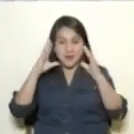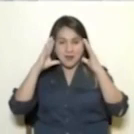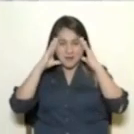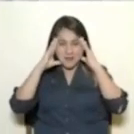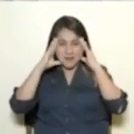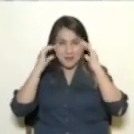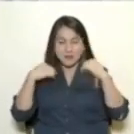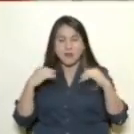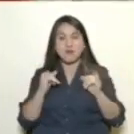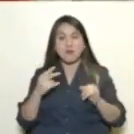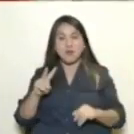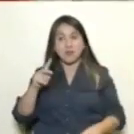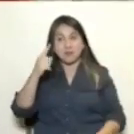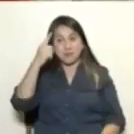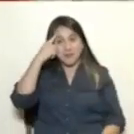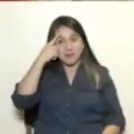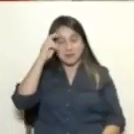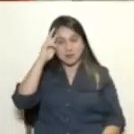pensar cambió.